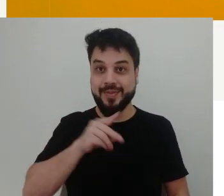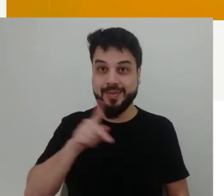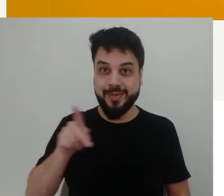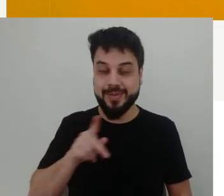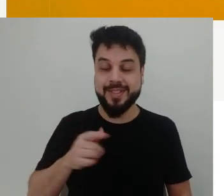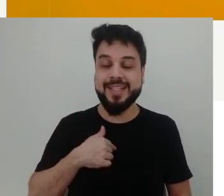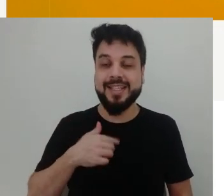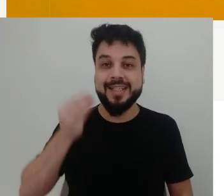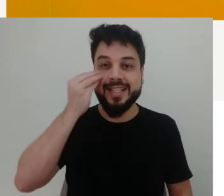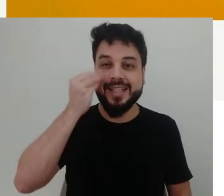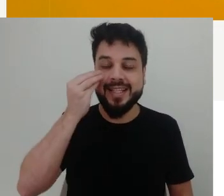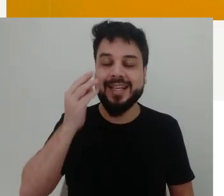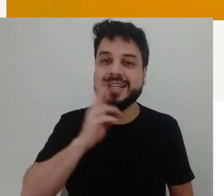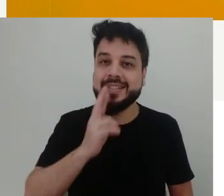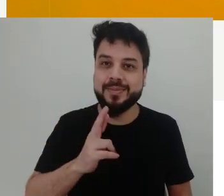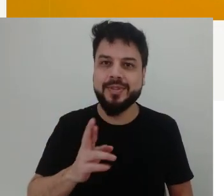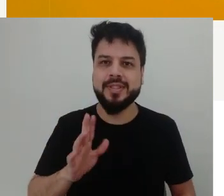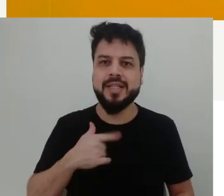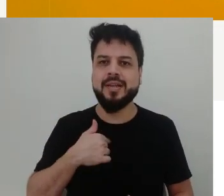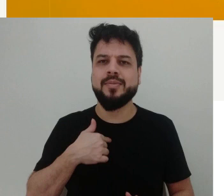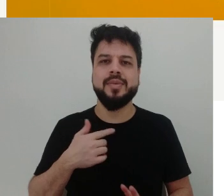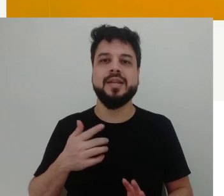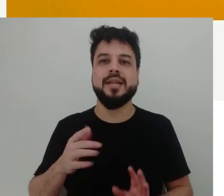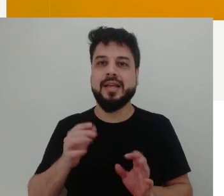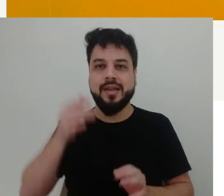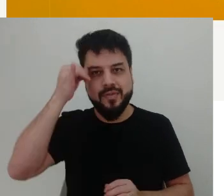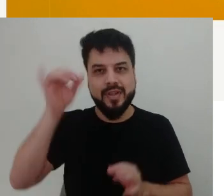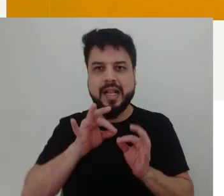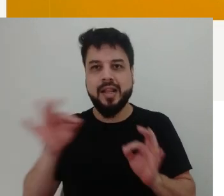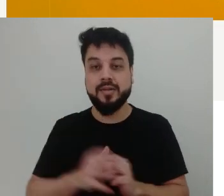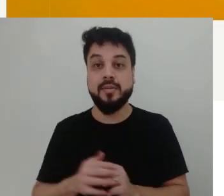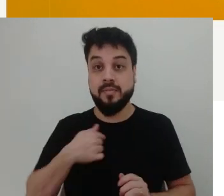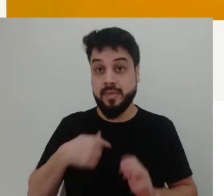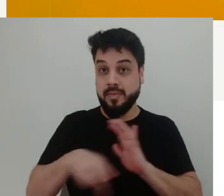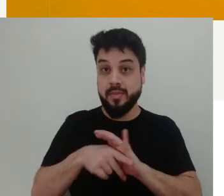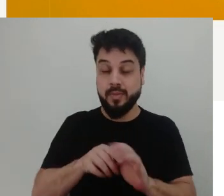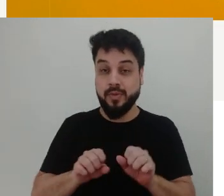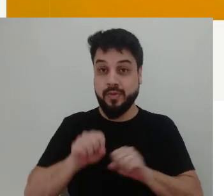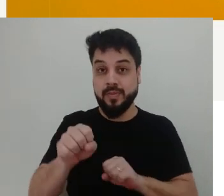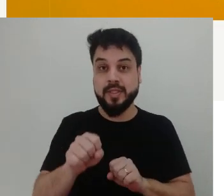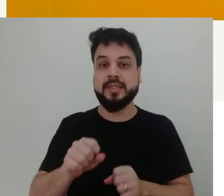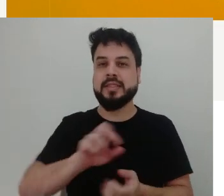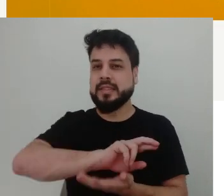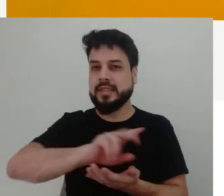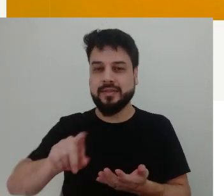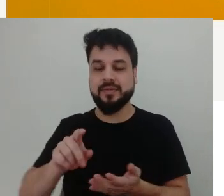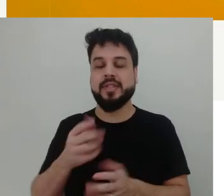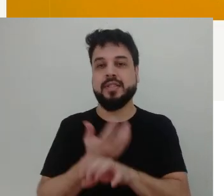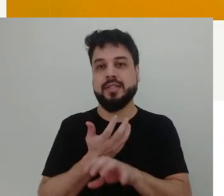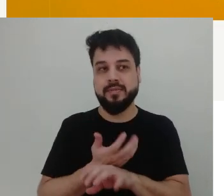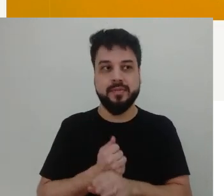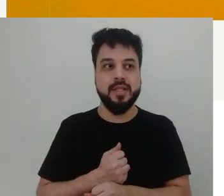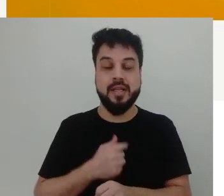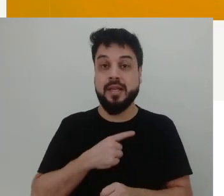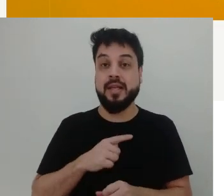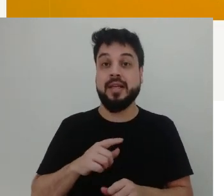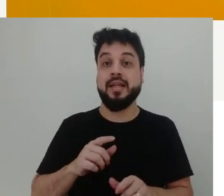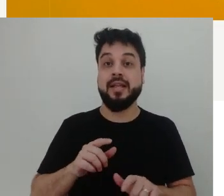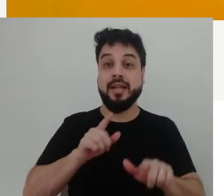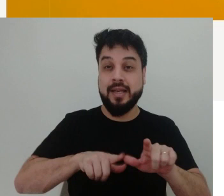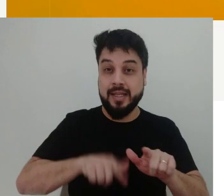propio camino, a excepción del PROLAM, que sí era un programa interdisciplinario. Mi doctorado fue en historia.